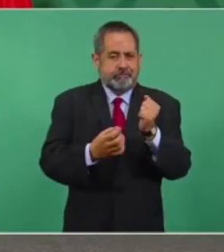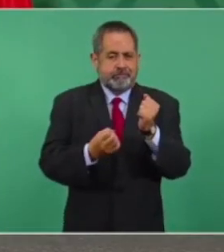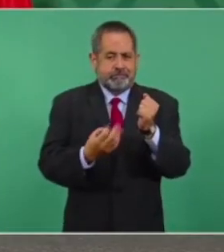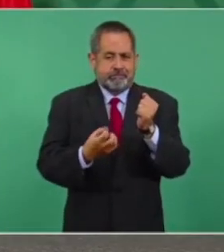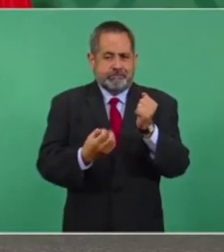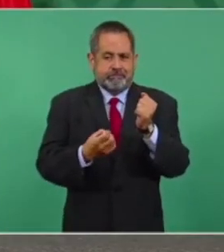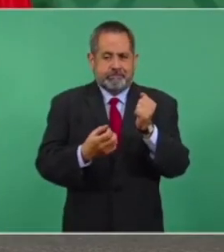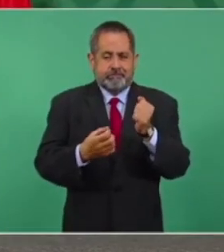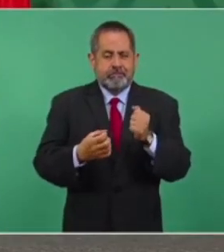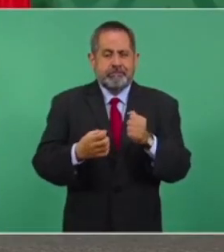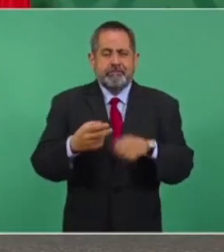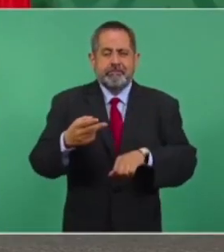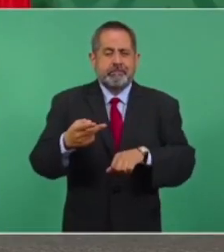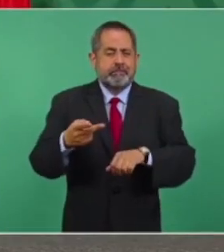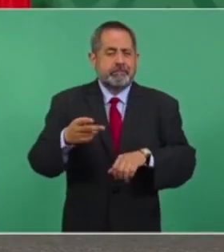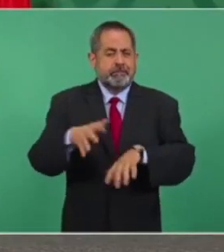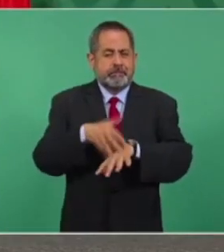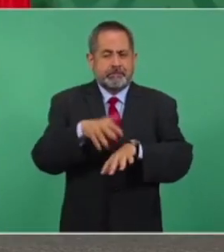informando,